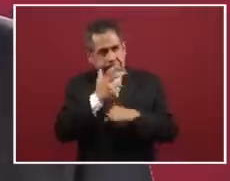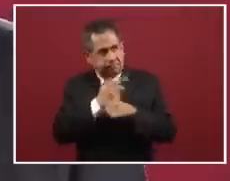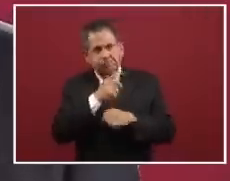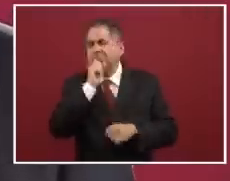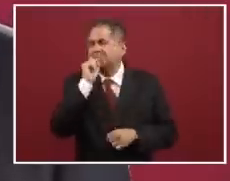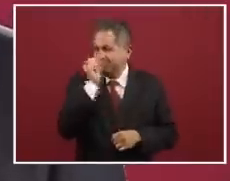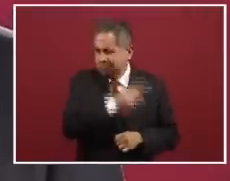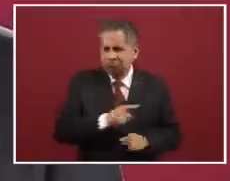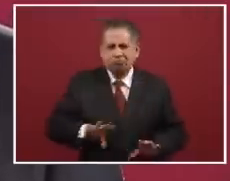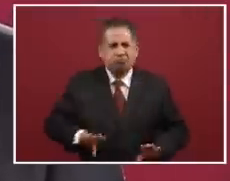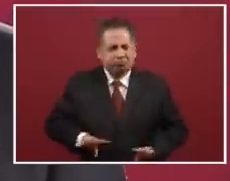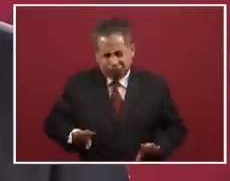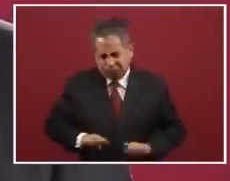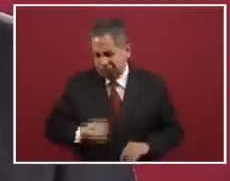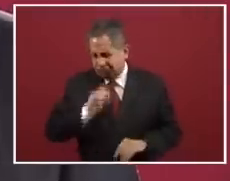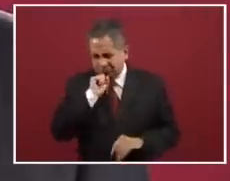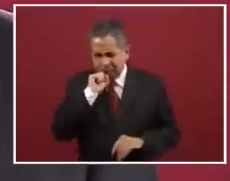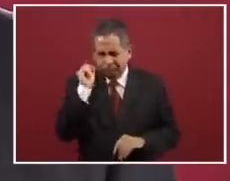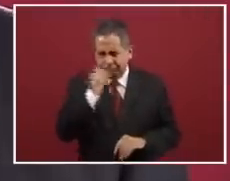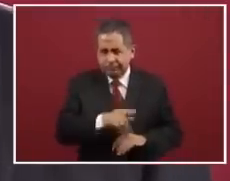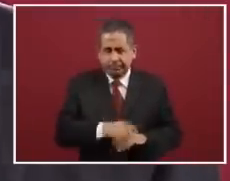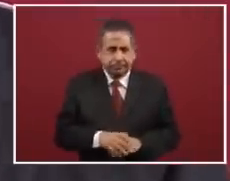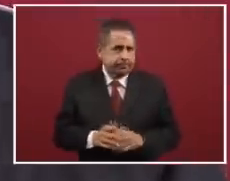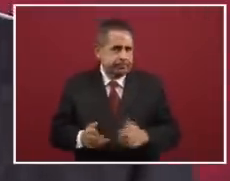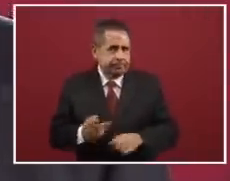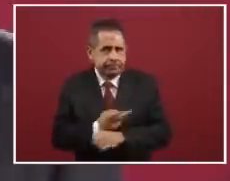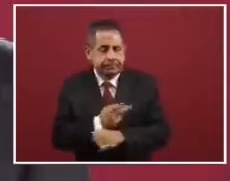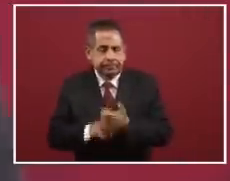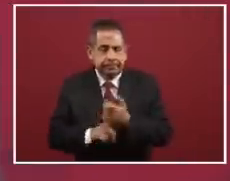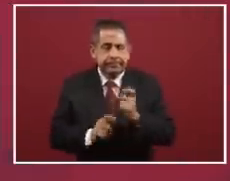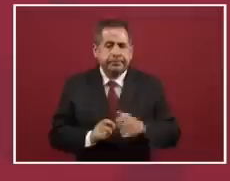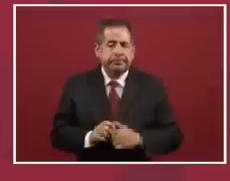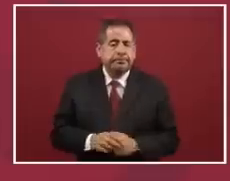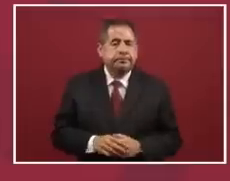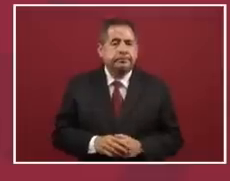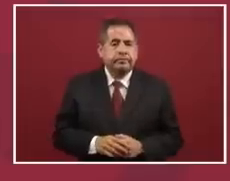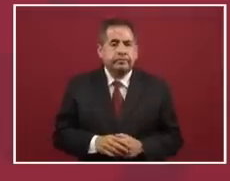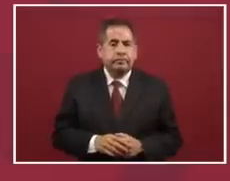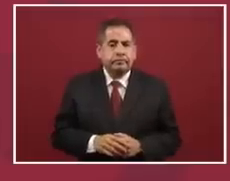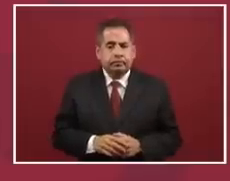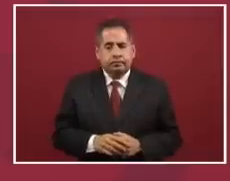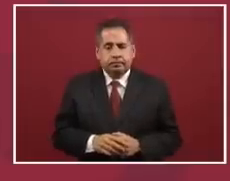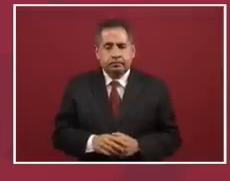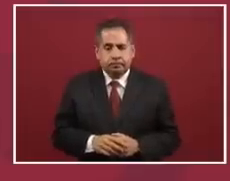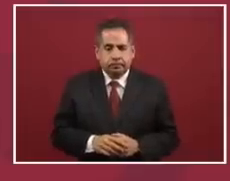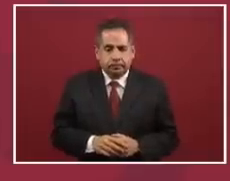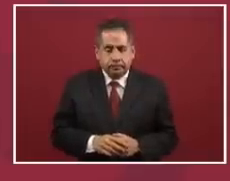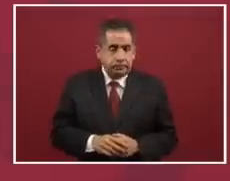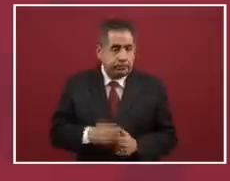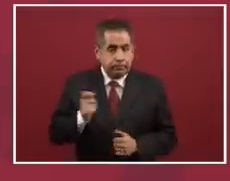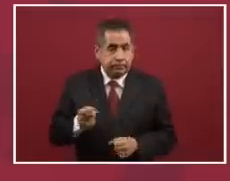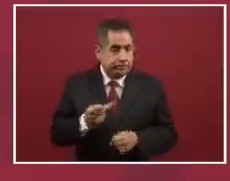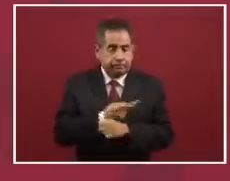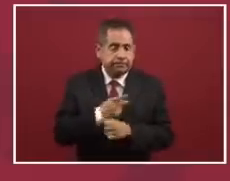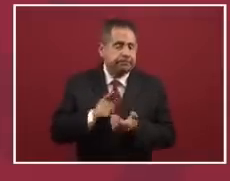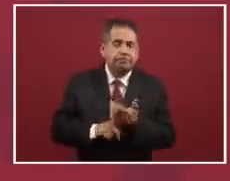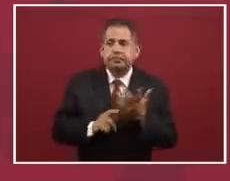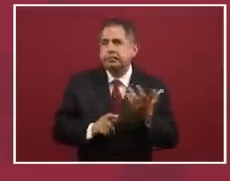Unidos. ¿Qué sucede cuando hay